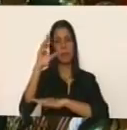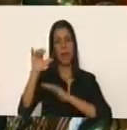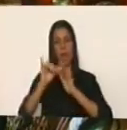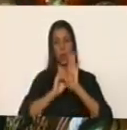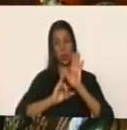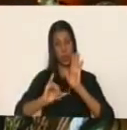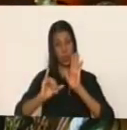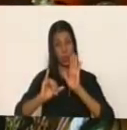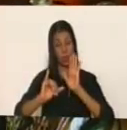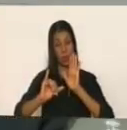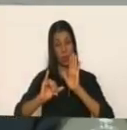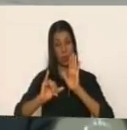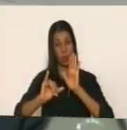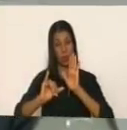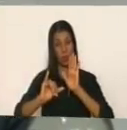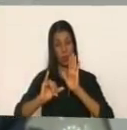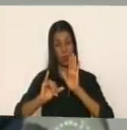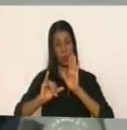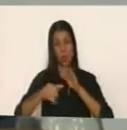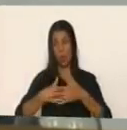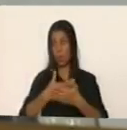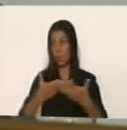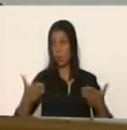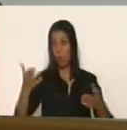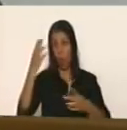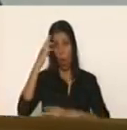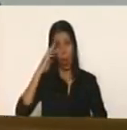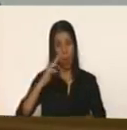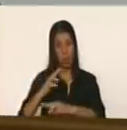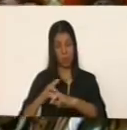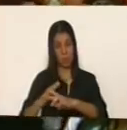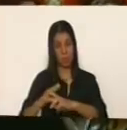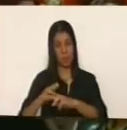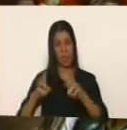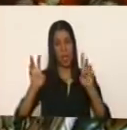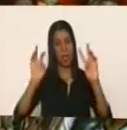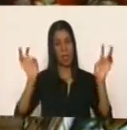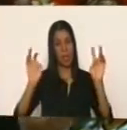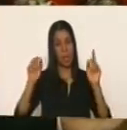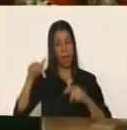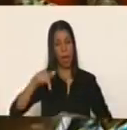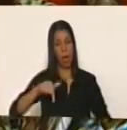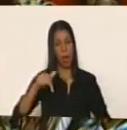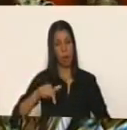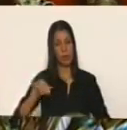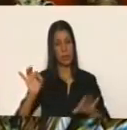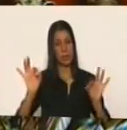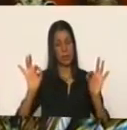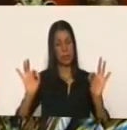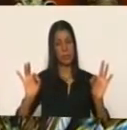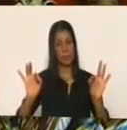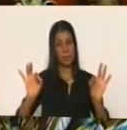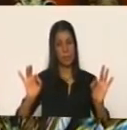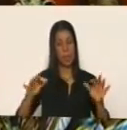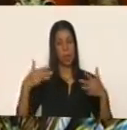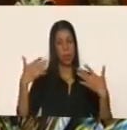honorables constituyentes, el tema que nos ocupa es especialmente